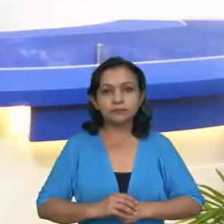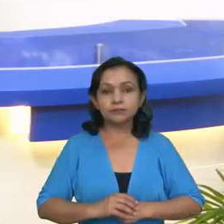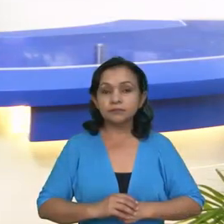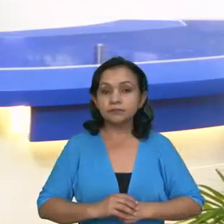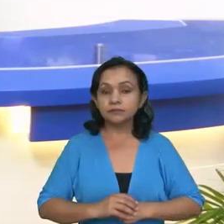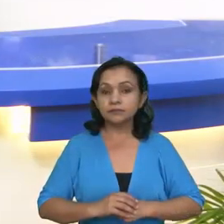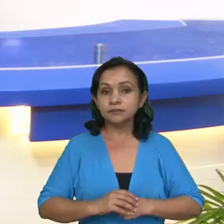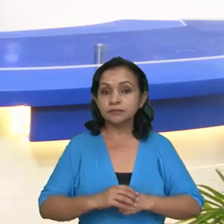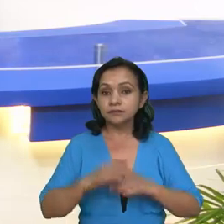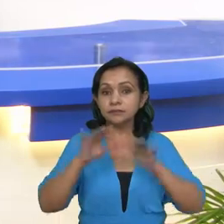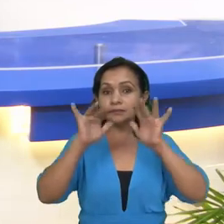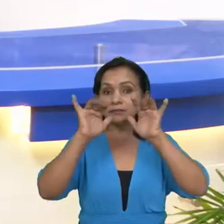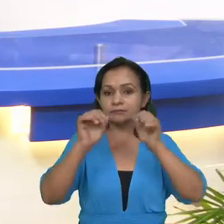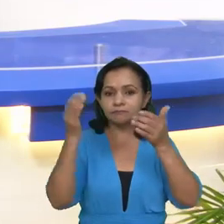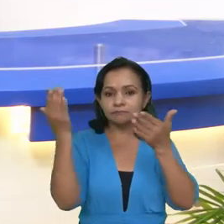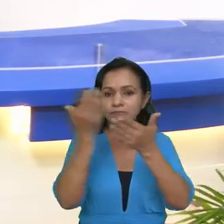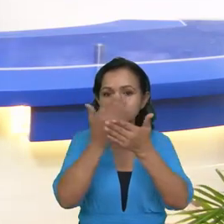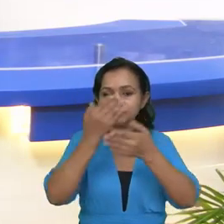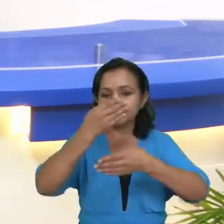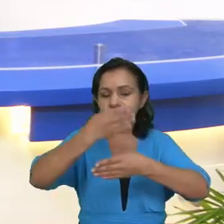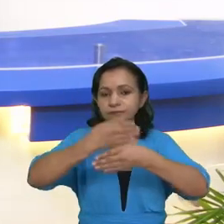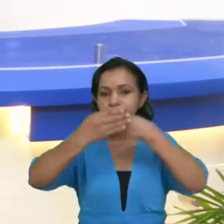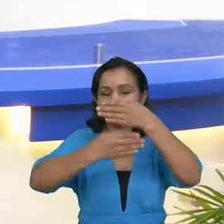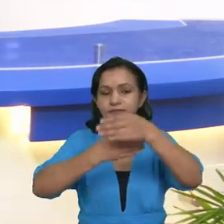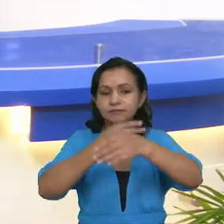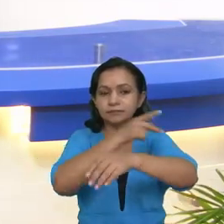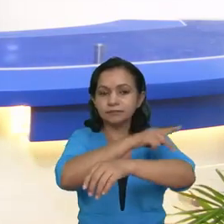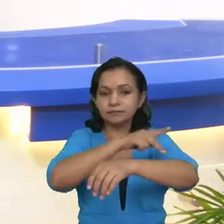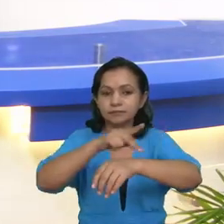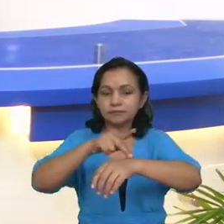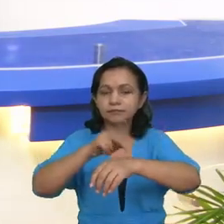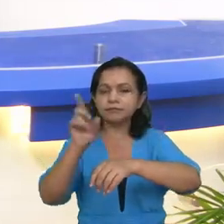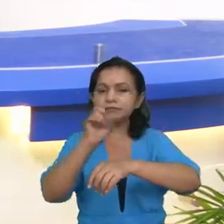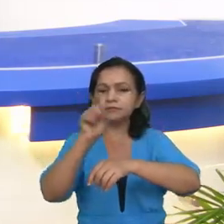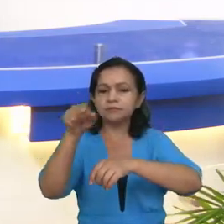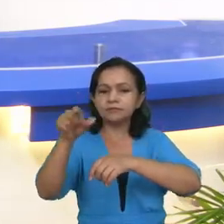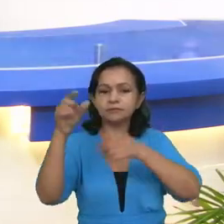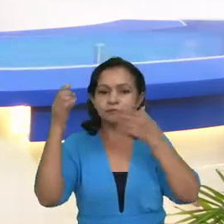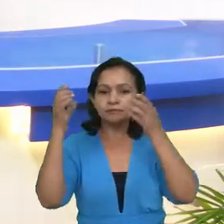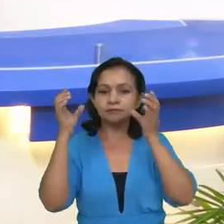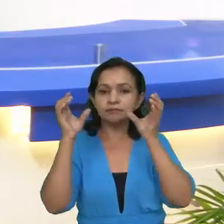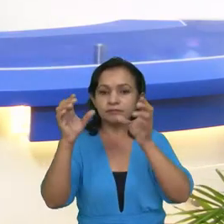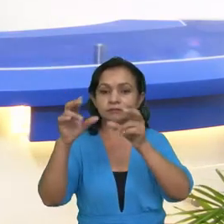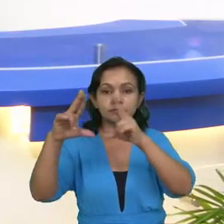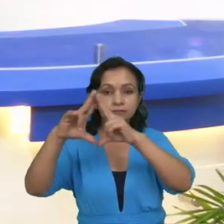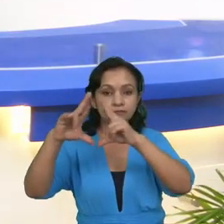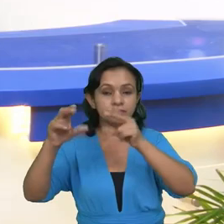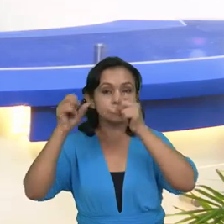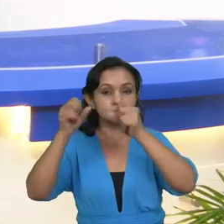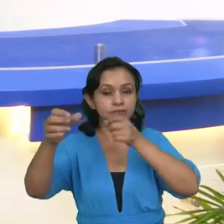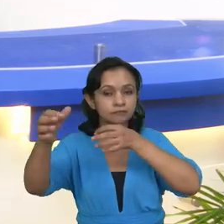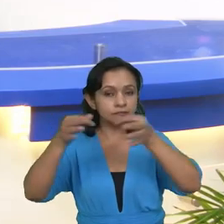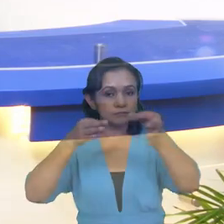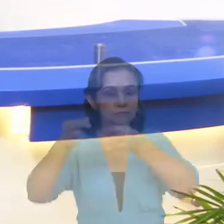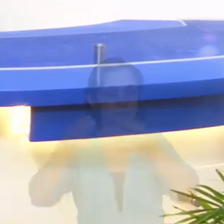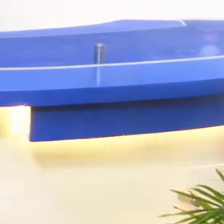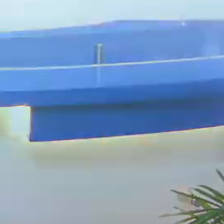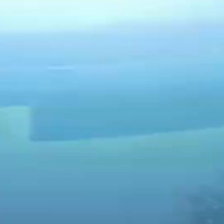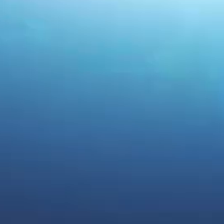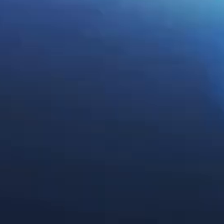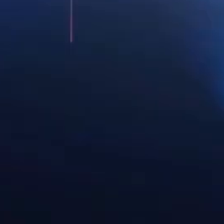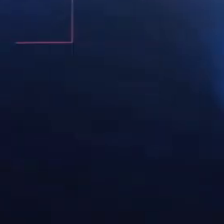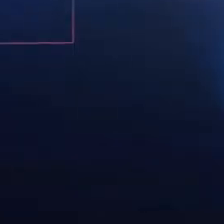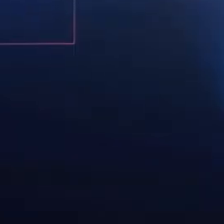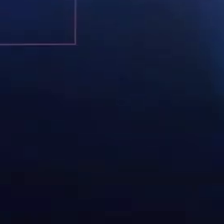y pronto estará el estudio para la construcción de un puerto marítimo en el caribe nicaragüense miguel carranza mena con los detalles